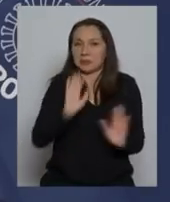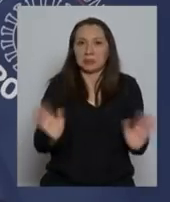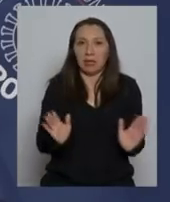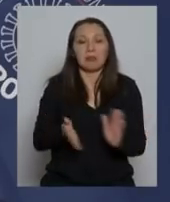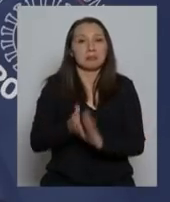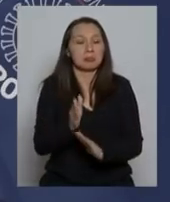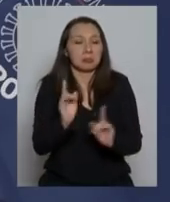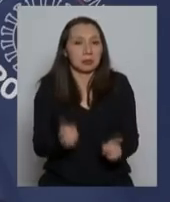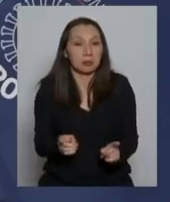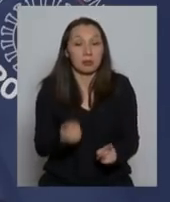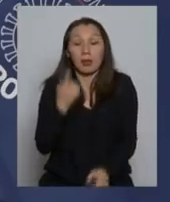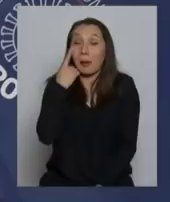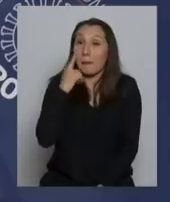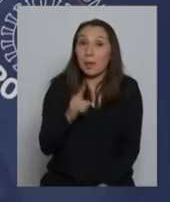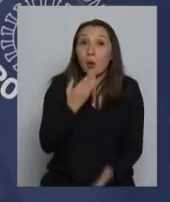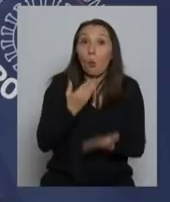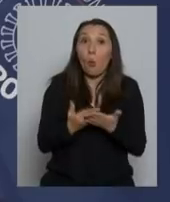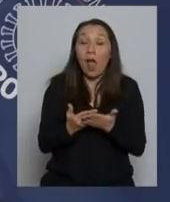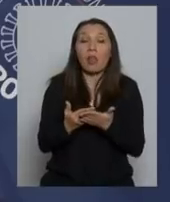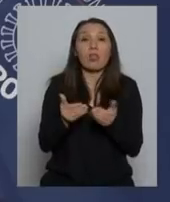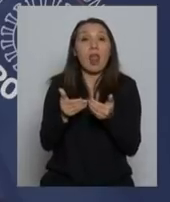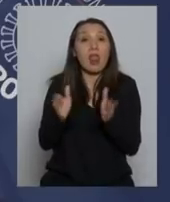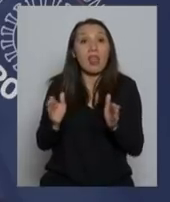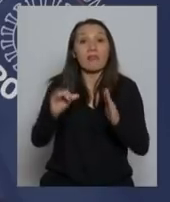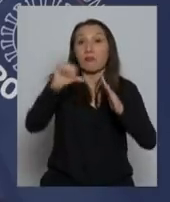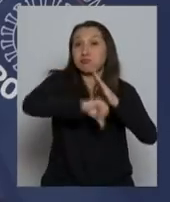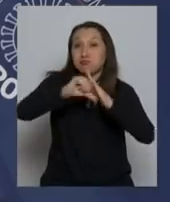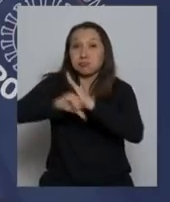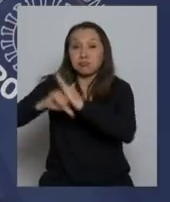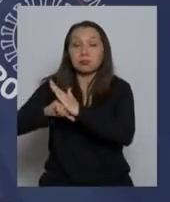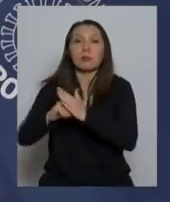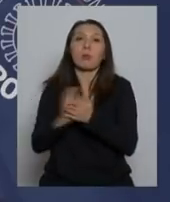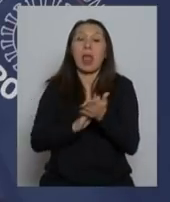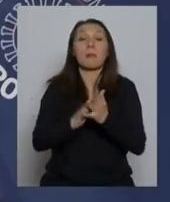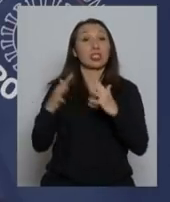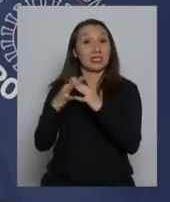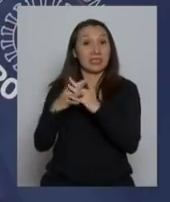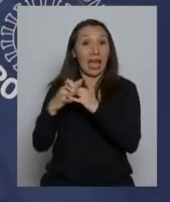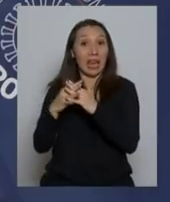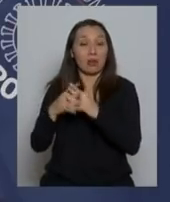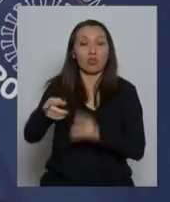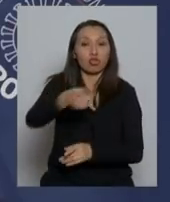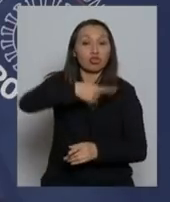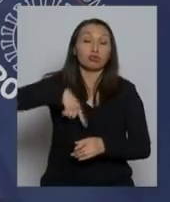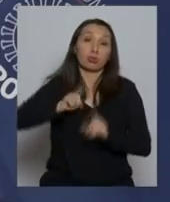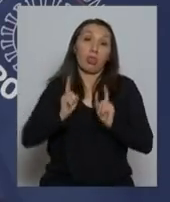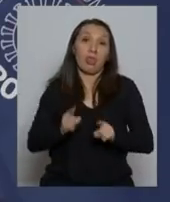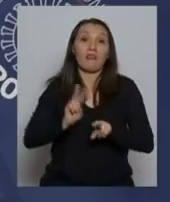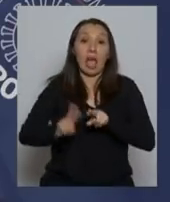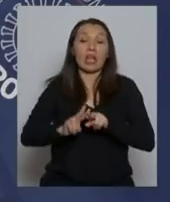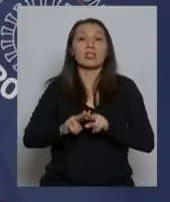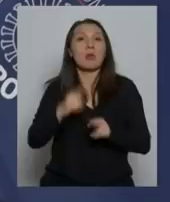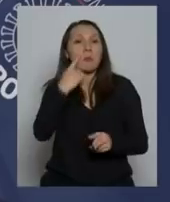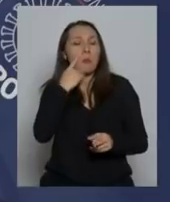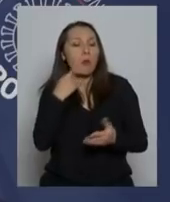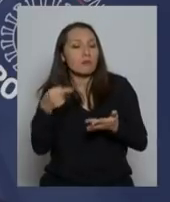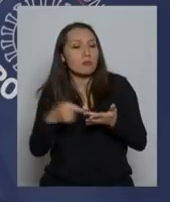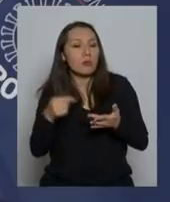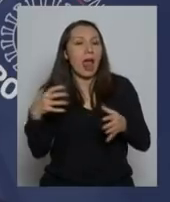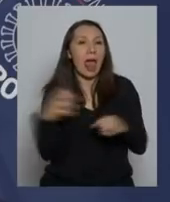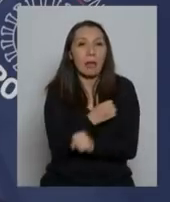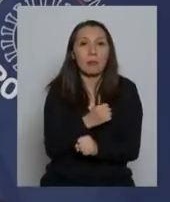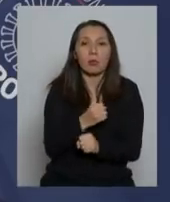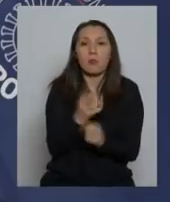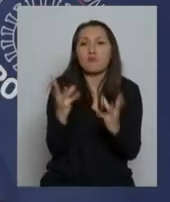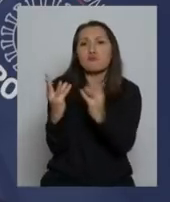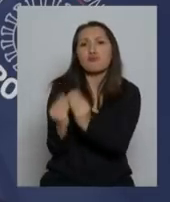Evidentemente, cuando liberemos la cuarentena de Chillán, nosotros vamos a tener que hacer muestreo de test rápido, porque vamos a tener